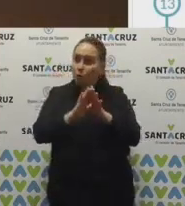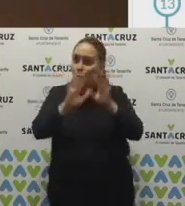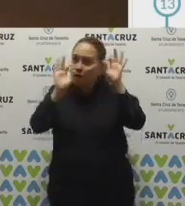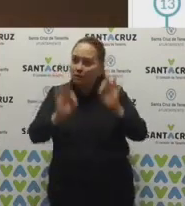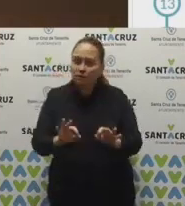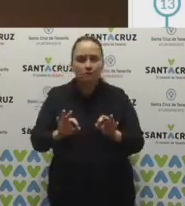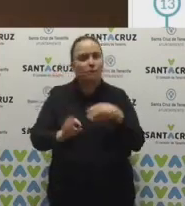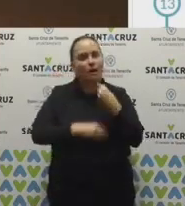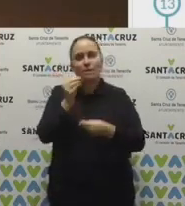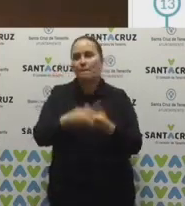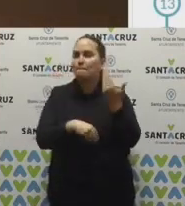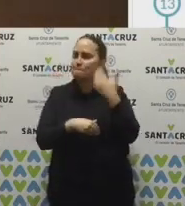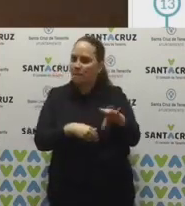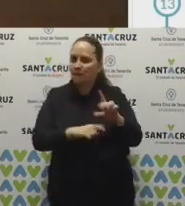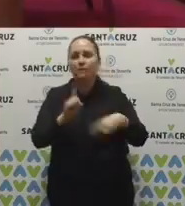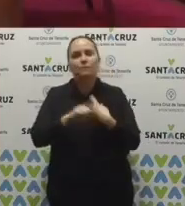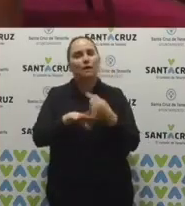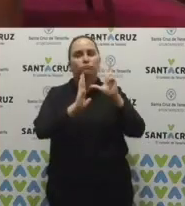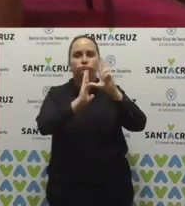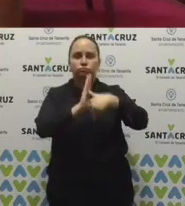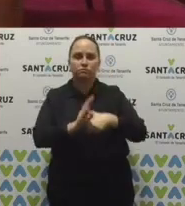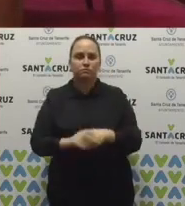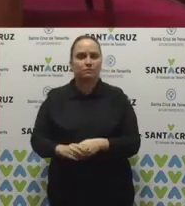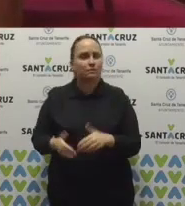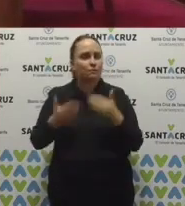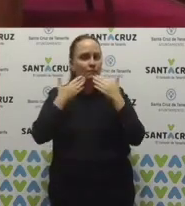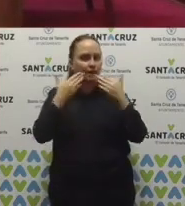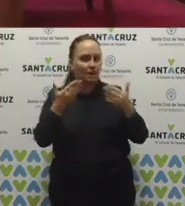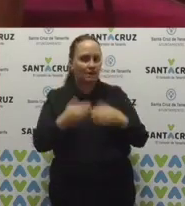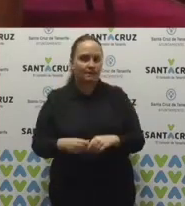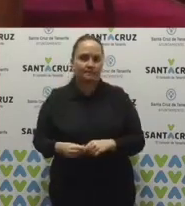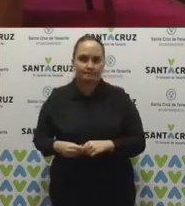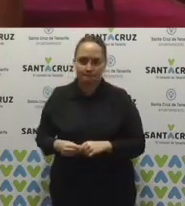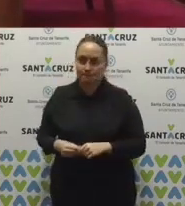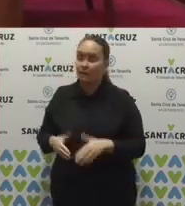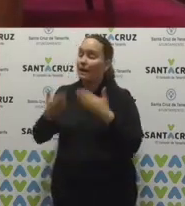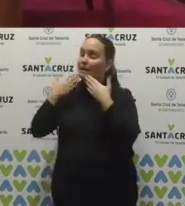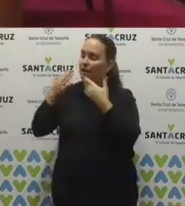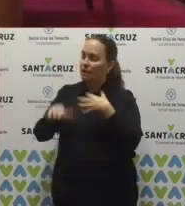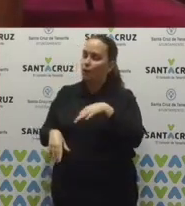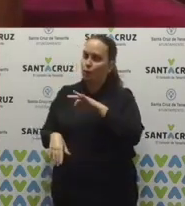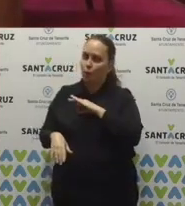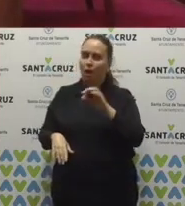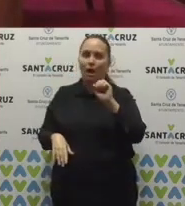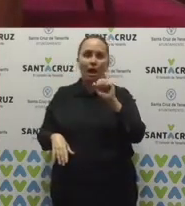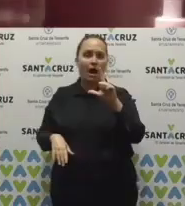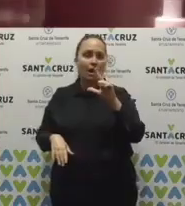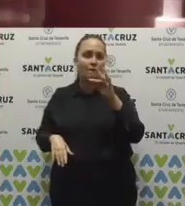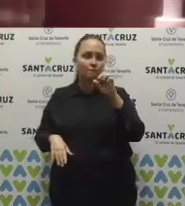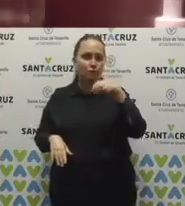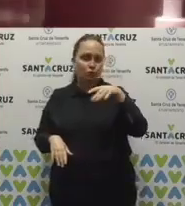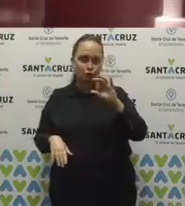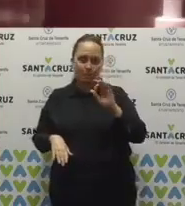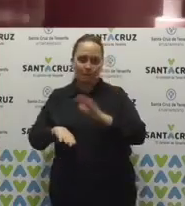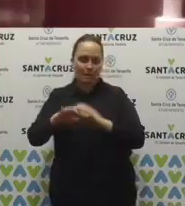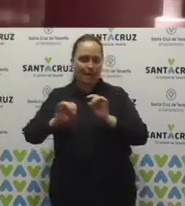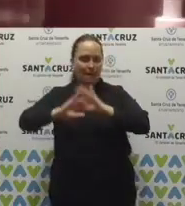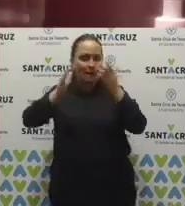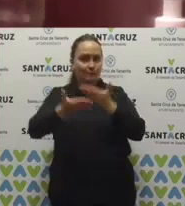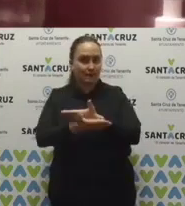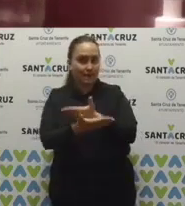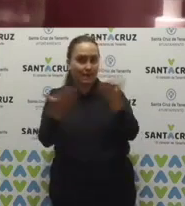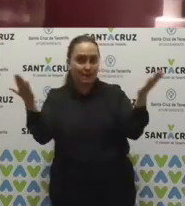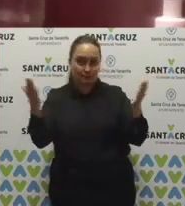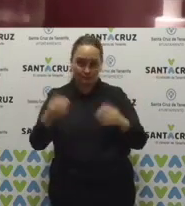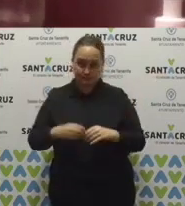muchas gracias gracias don alfonso solo una cuestión para la aclaración general cuando se pusieron